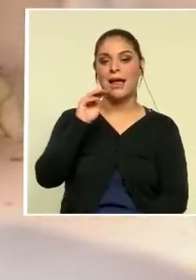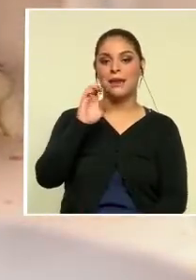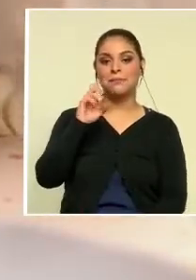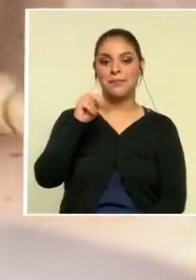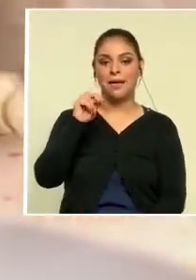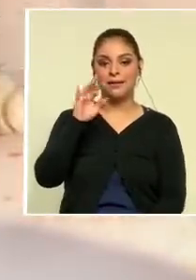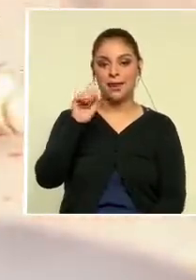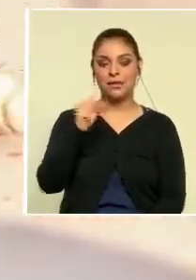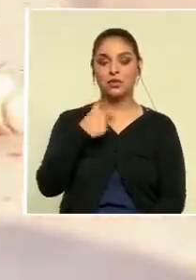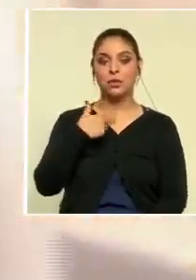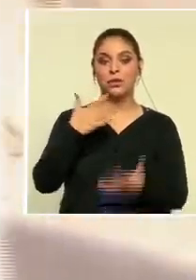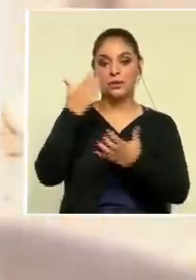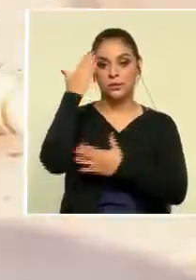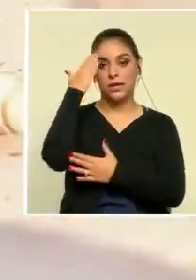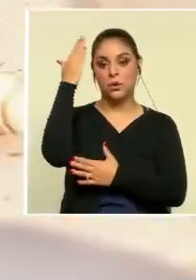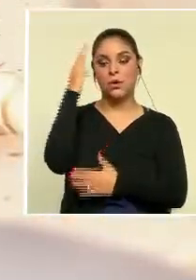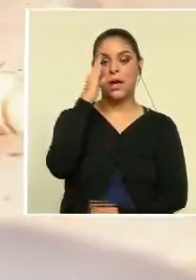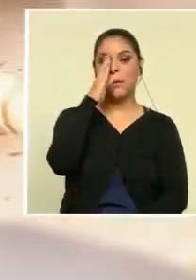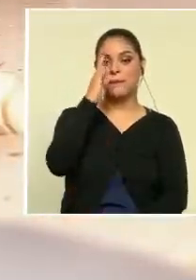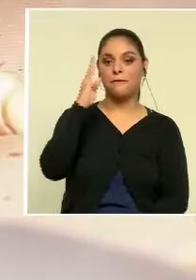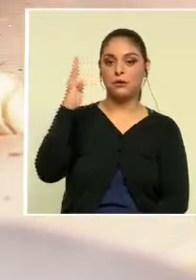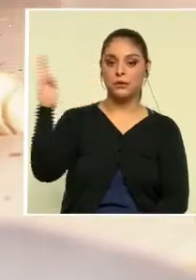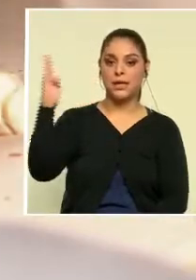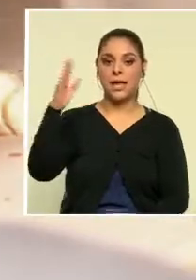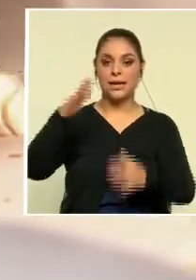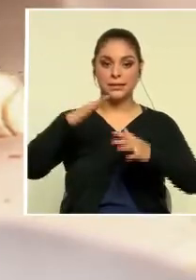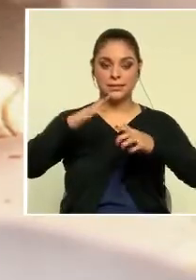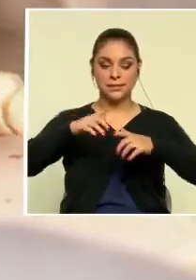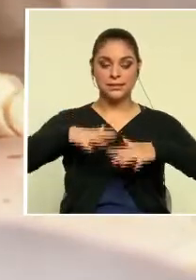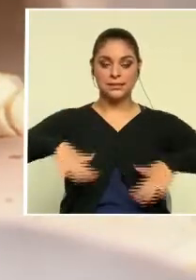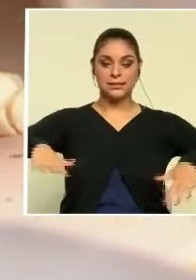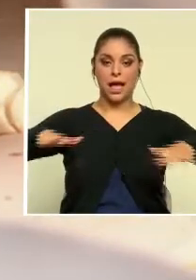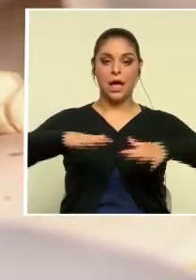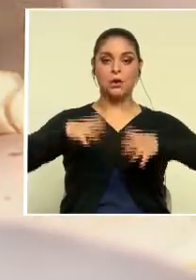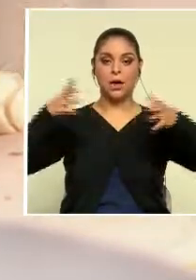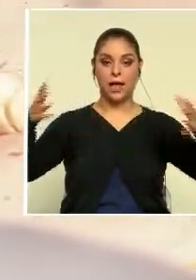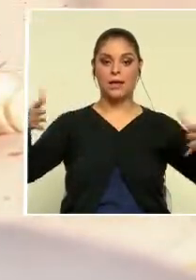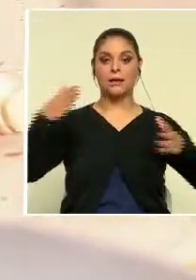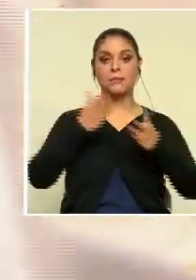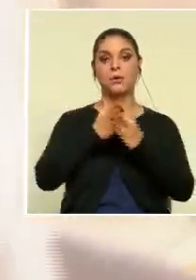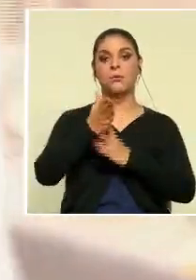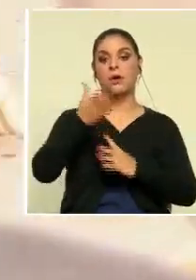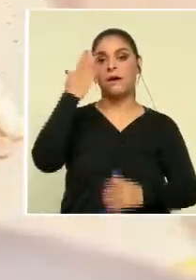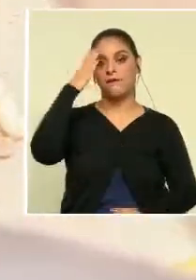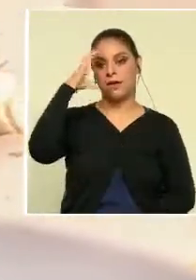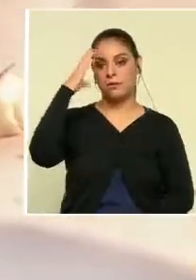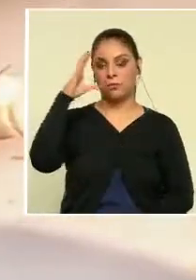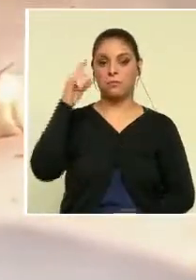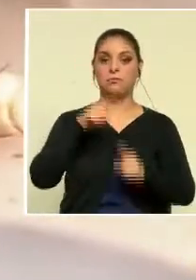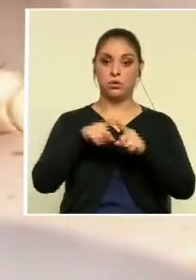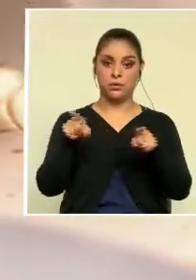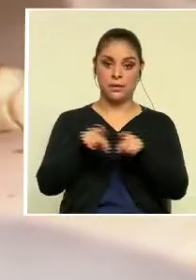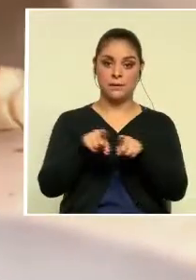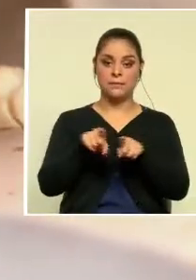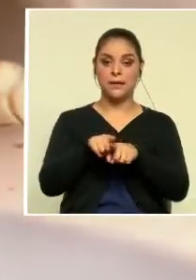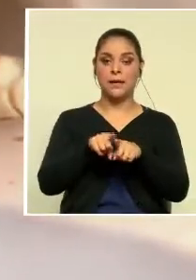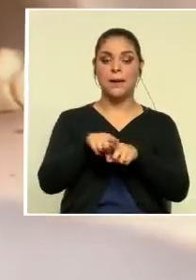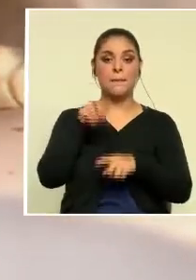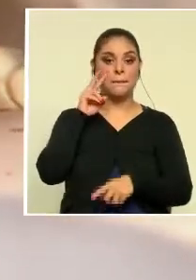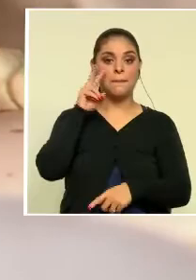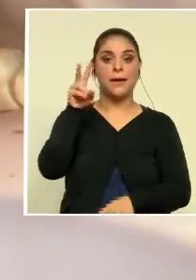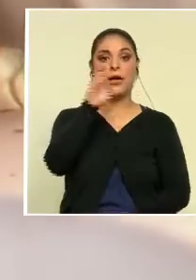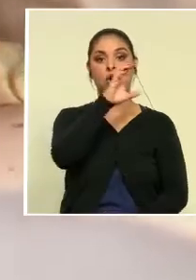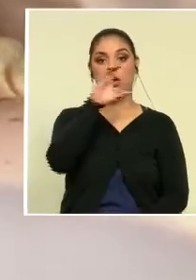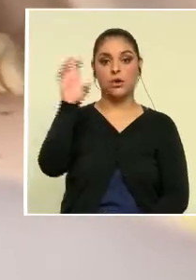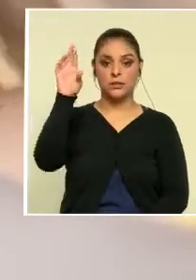a la biblioteca ya lo grande que siempre nos sigue a través del facebook entonces esta vez nos pueden seguir a través de costa rica televisión que es donde están transmitiendo nuestro